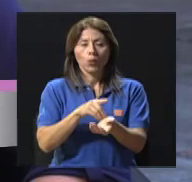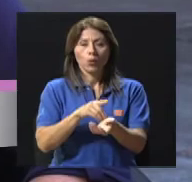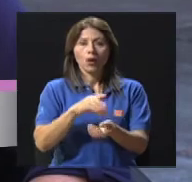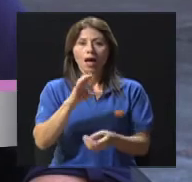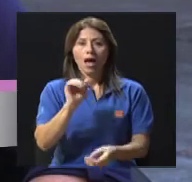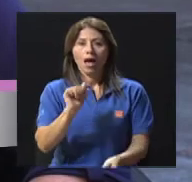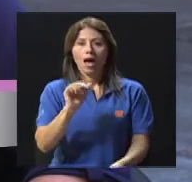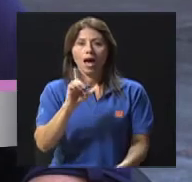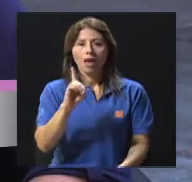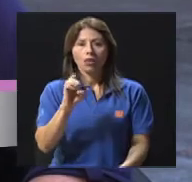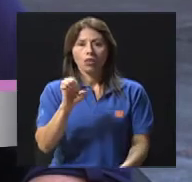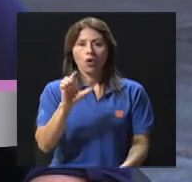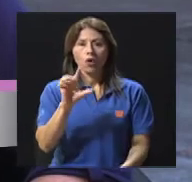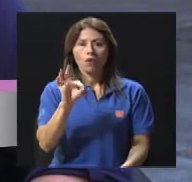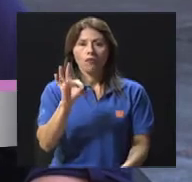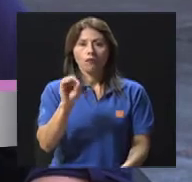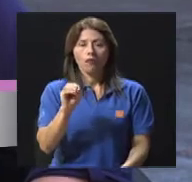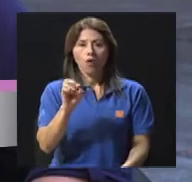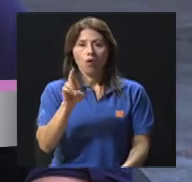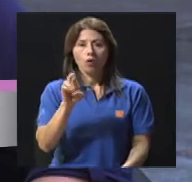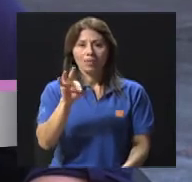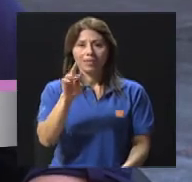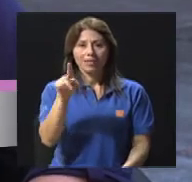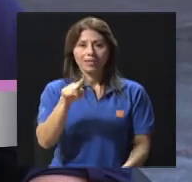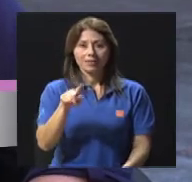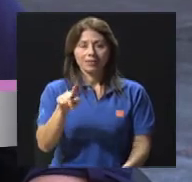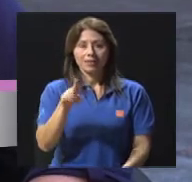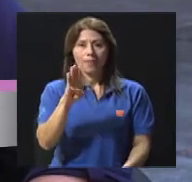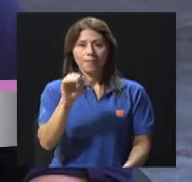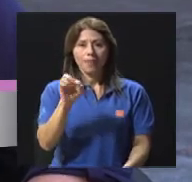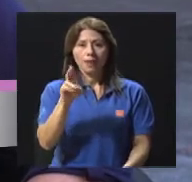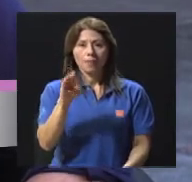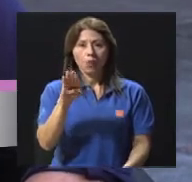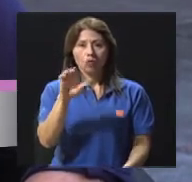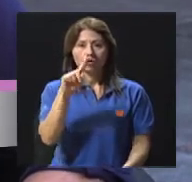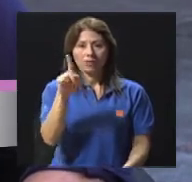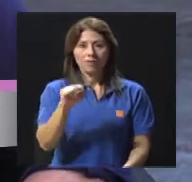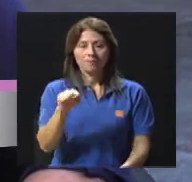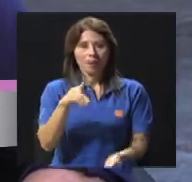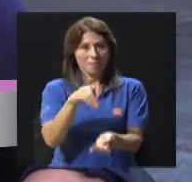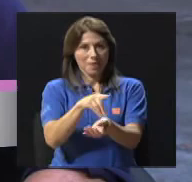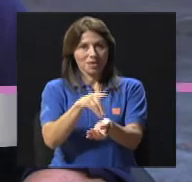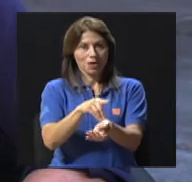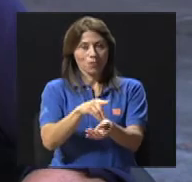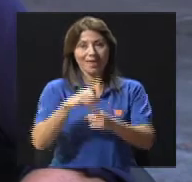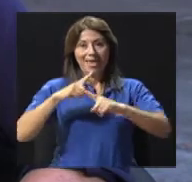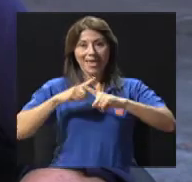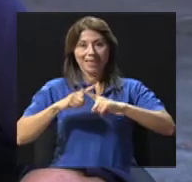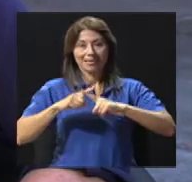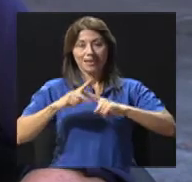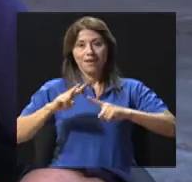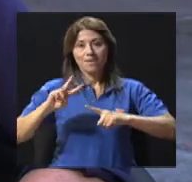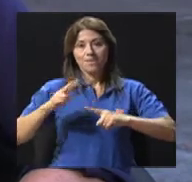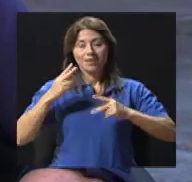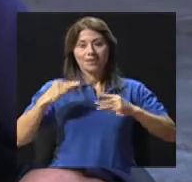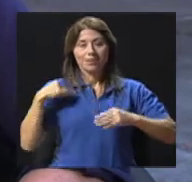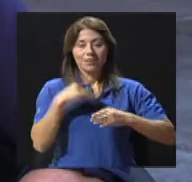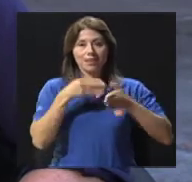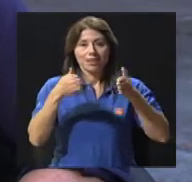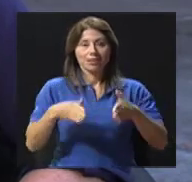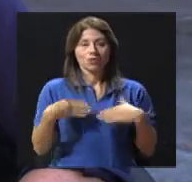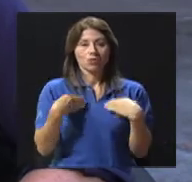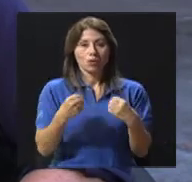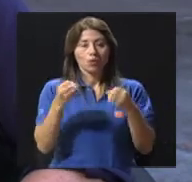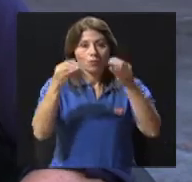trata del doctor Adolfo Ortiz Barbosa. Él es médico, él es también ex viceministro de Salud y profesor de la Escuela